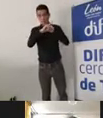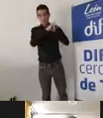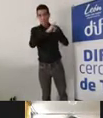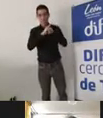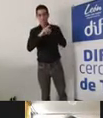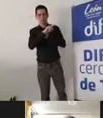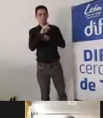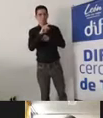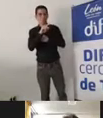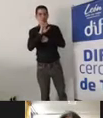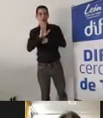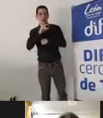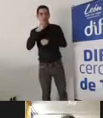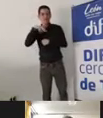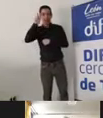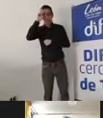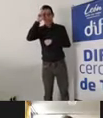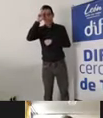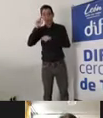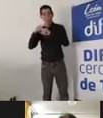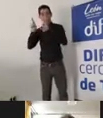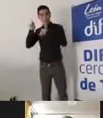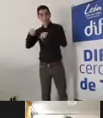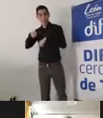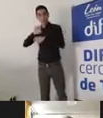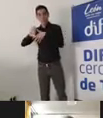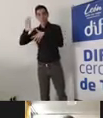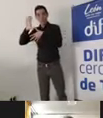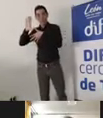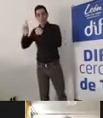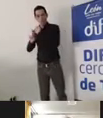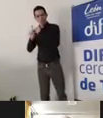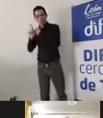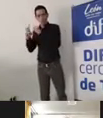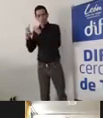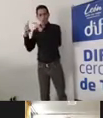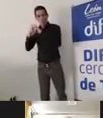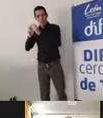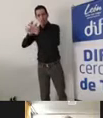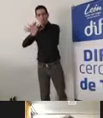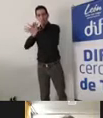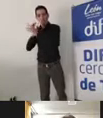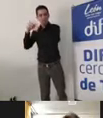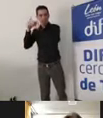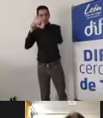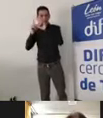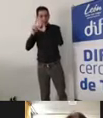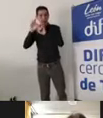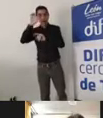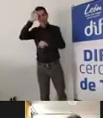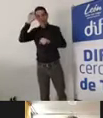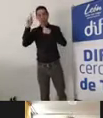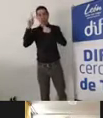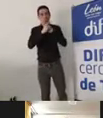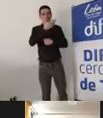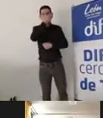que estamos expuestos a violencias, a pobreza, a inequidades estructurales que hoy se traducen en una falta de